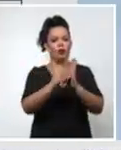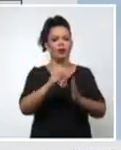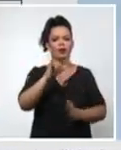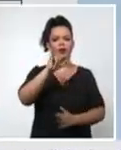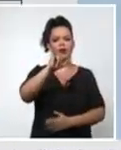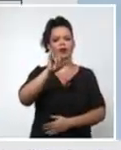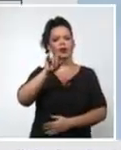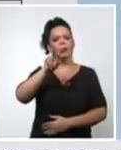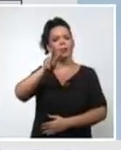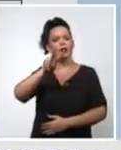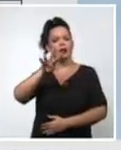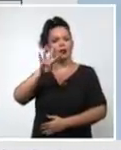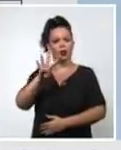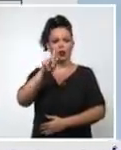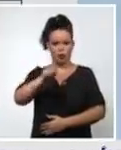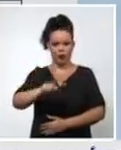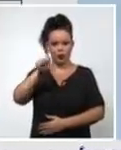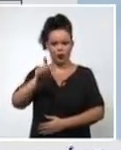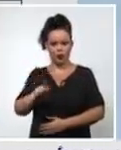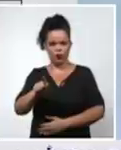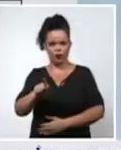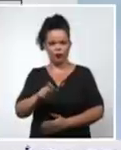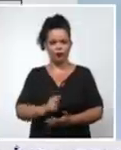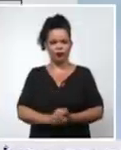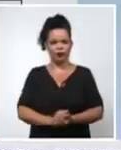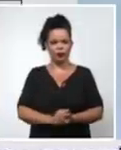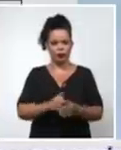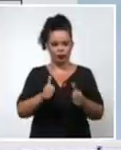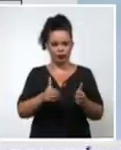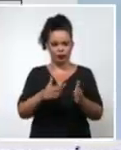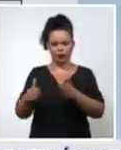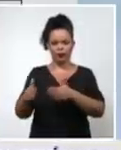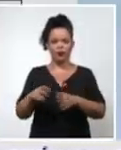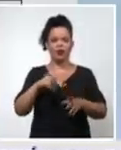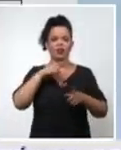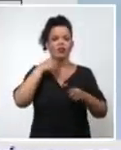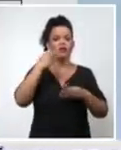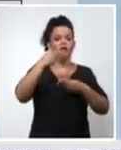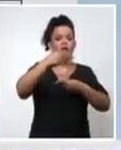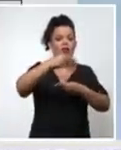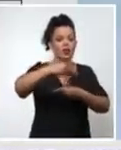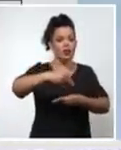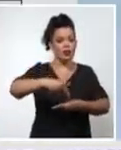289.624 personas. Fallecieron, cifra muy elevada,